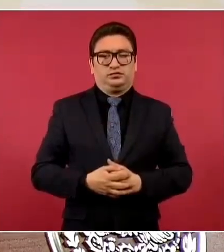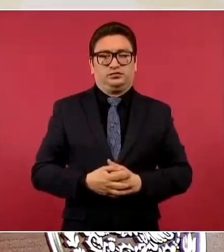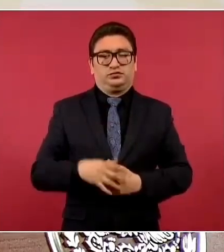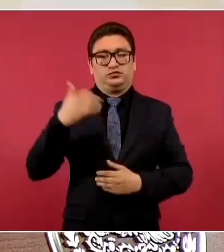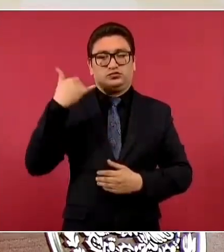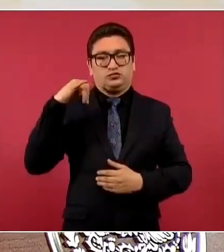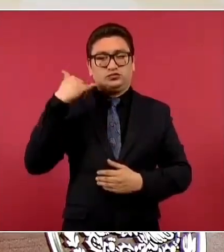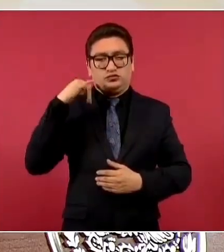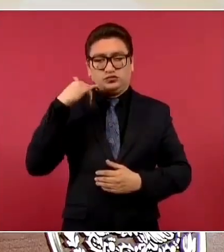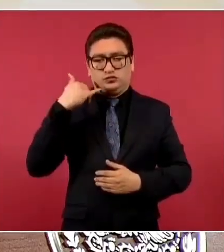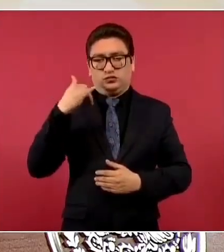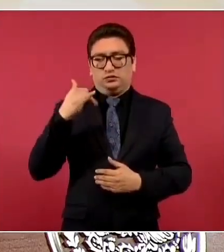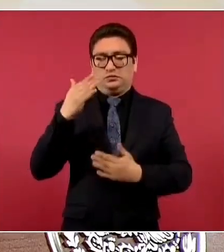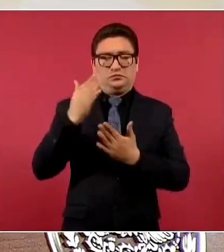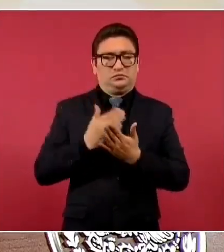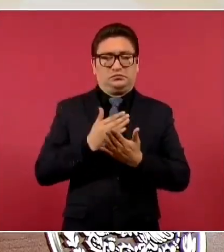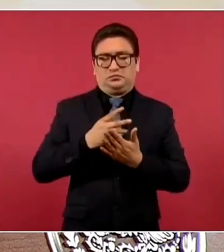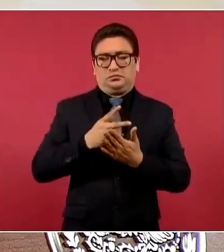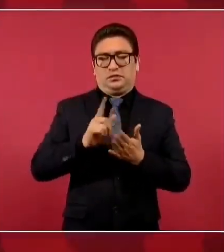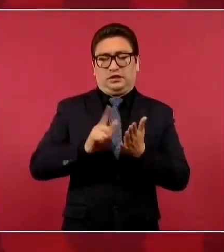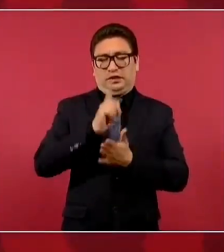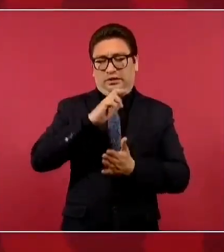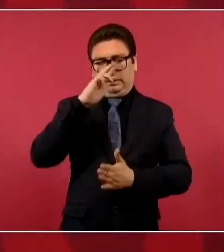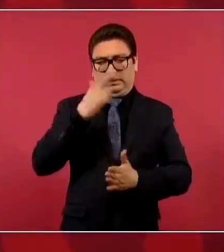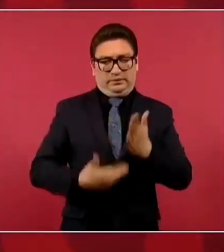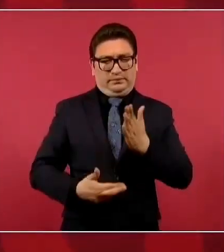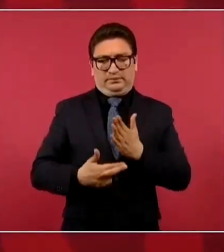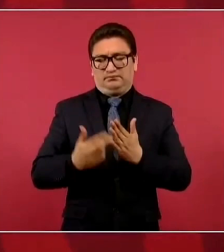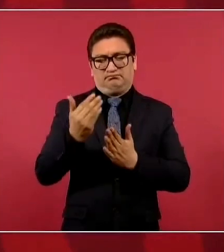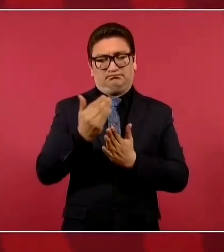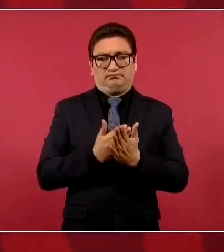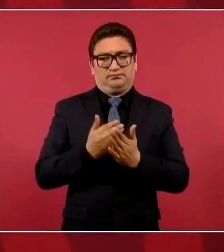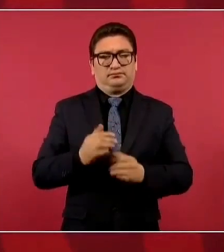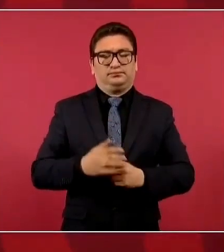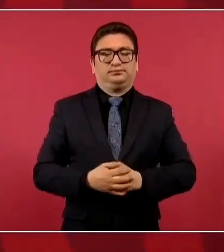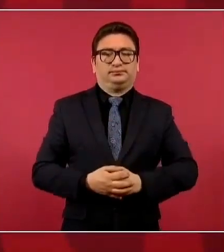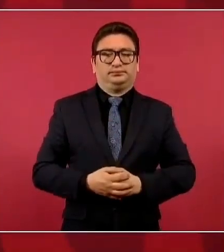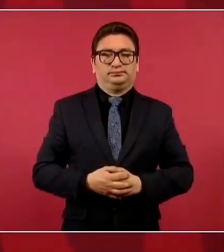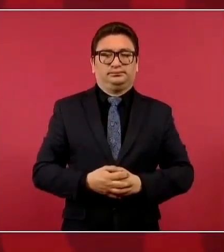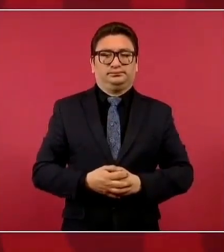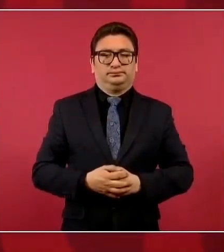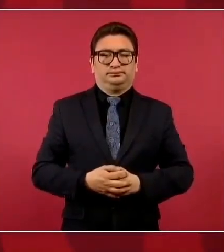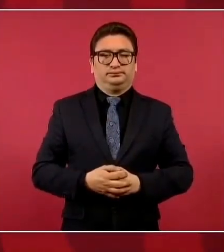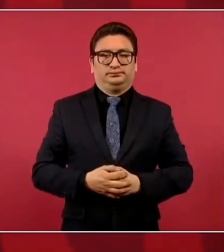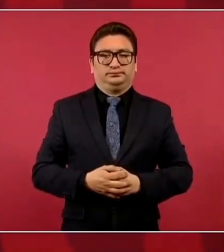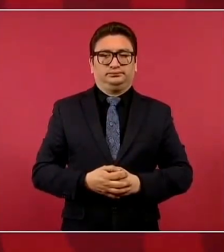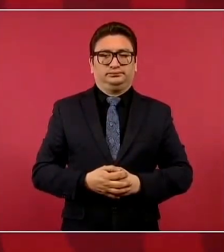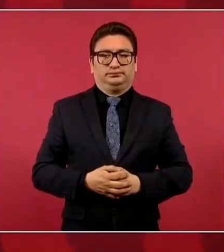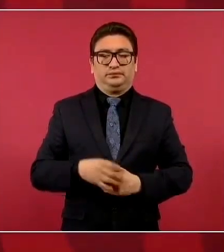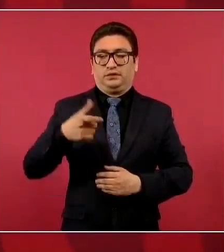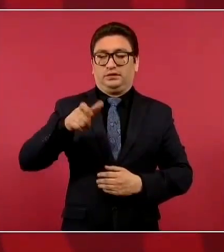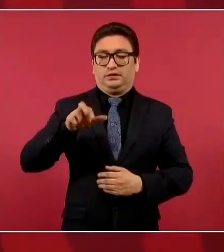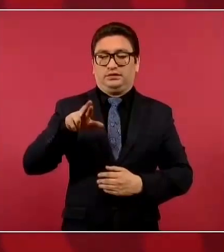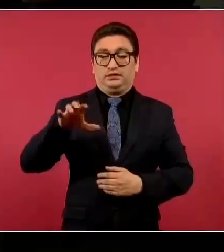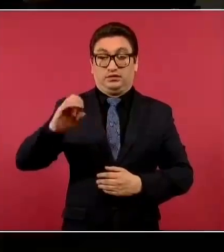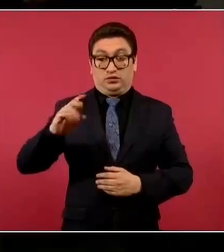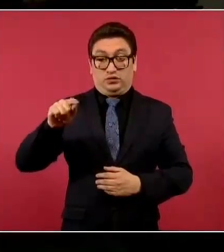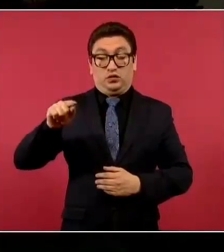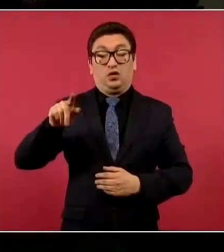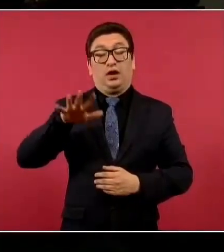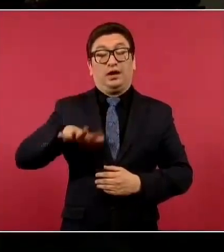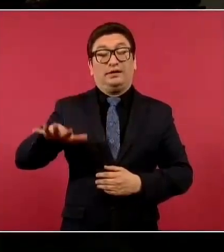estado con menos delitos en el país, y Quintana Roo, a pesar